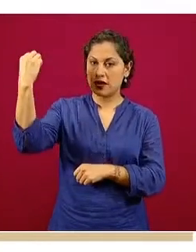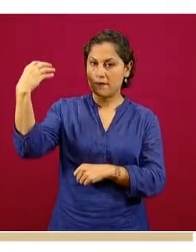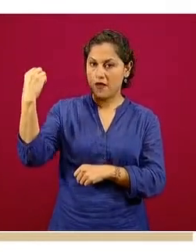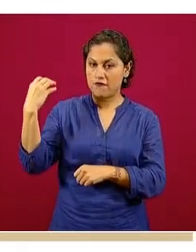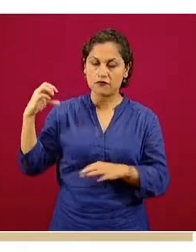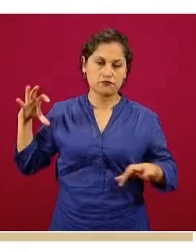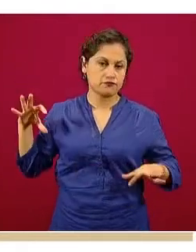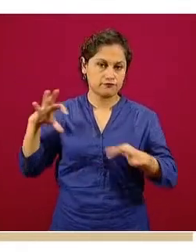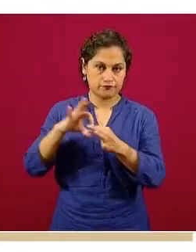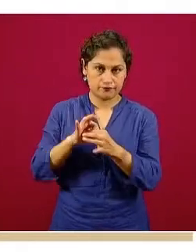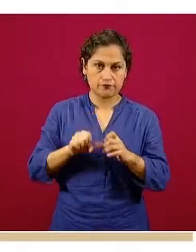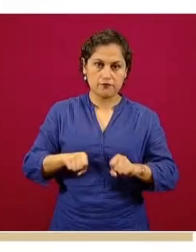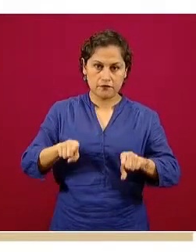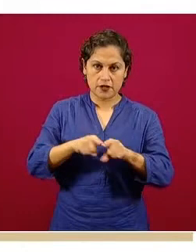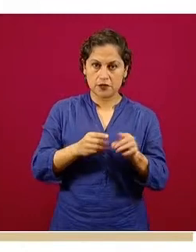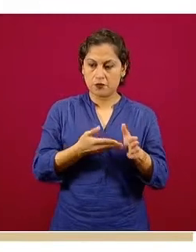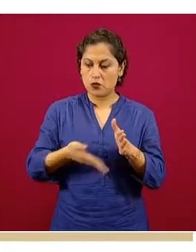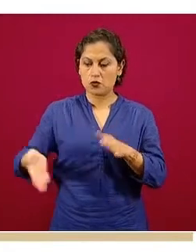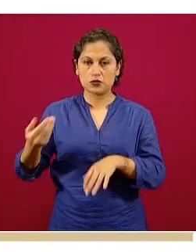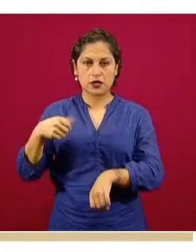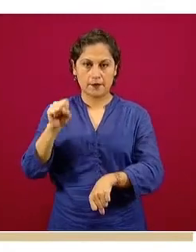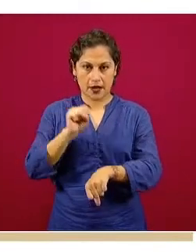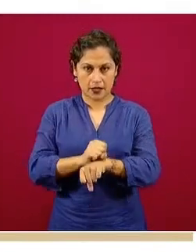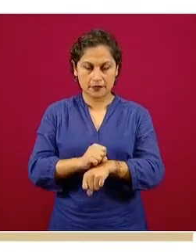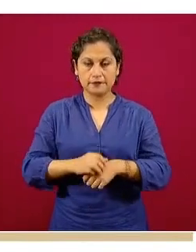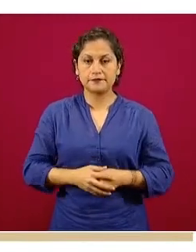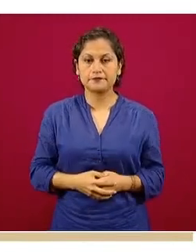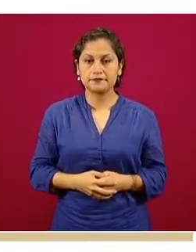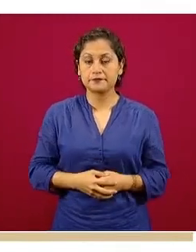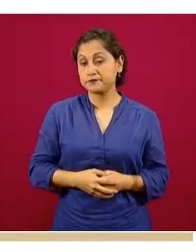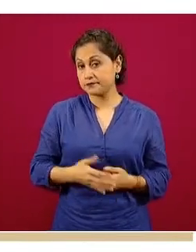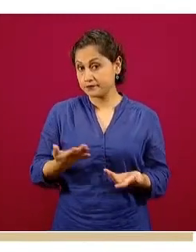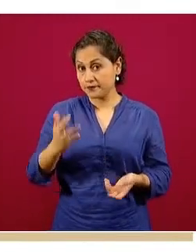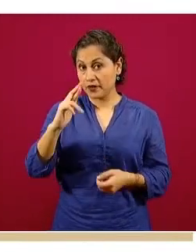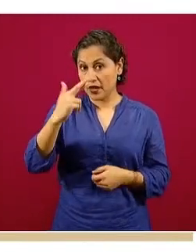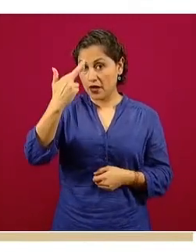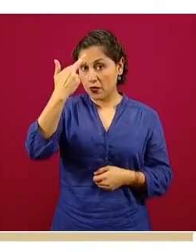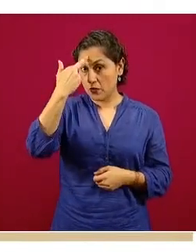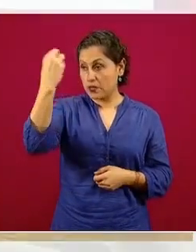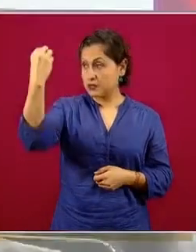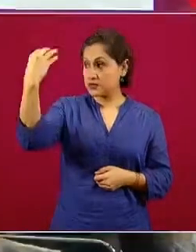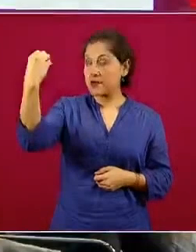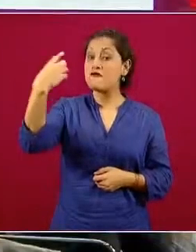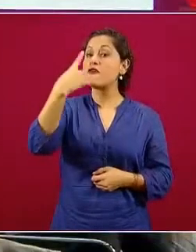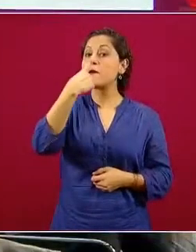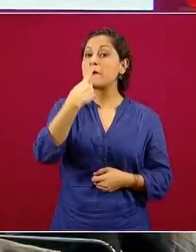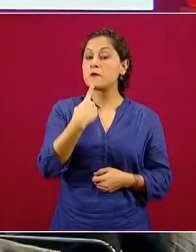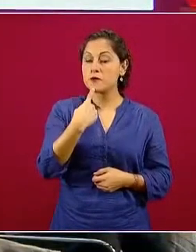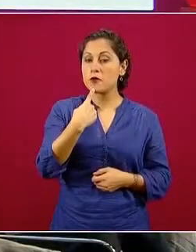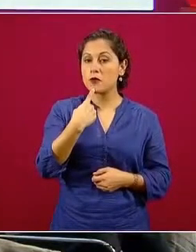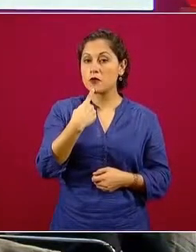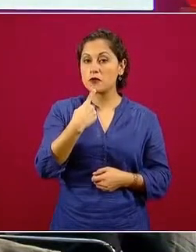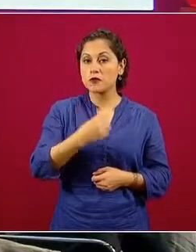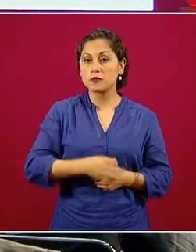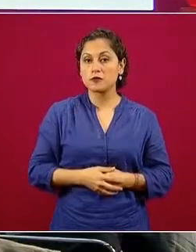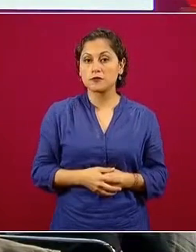durante esta semana y pues hay que recordar que en el semáforo rojo hay que